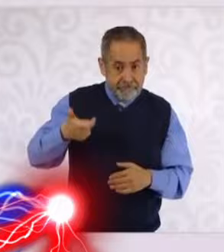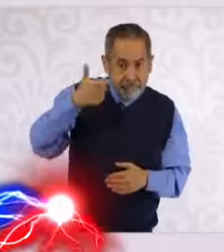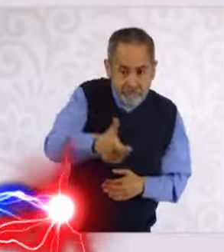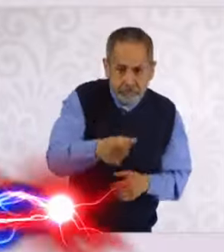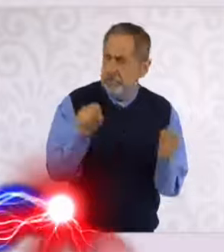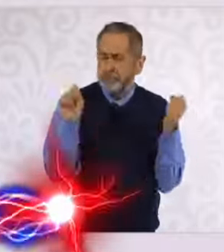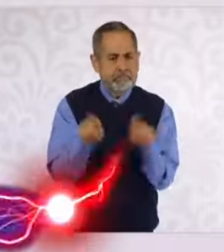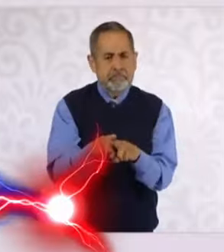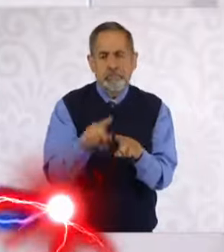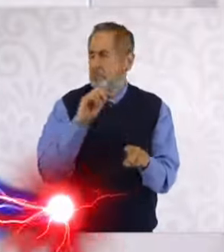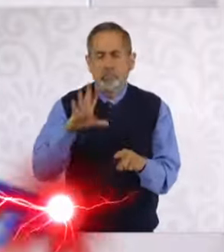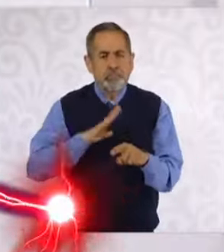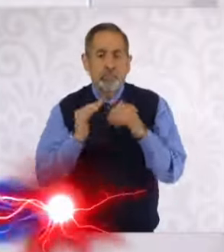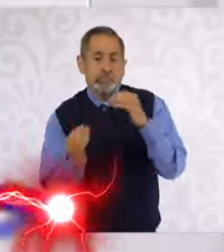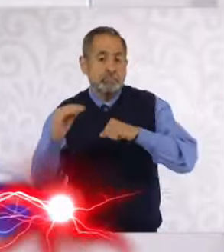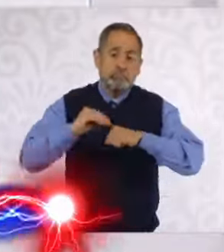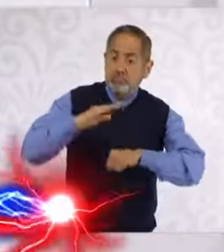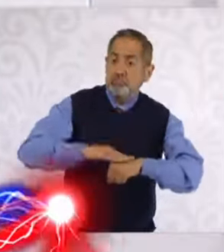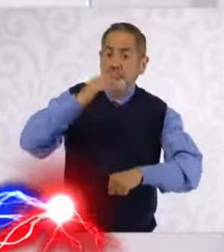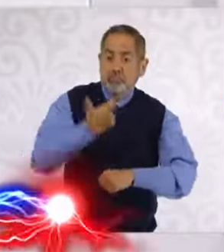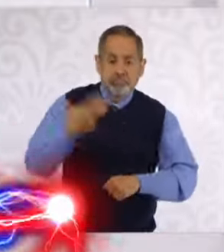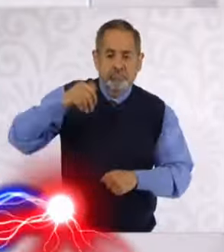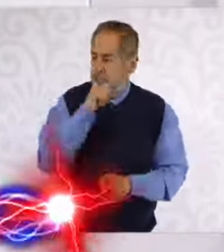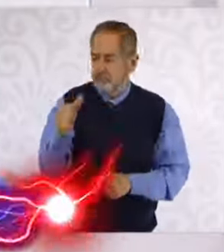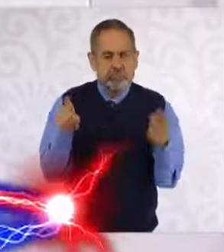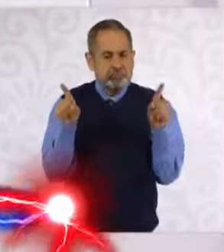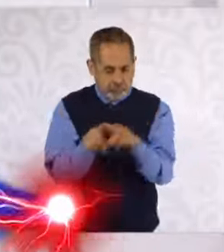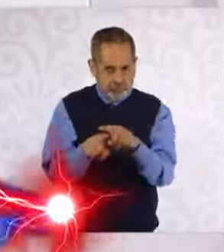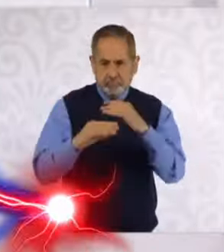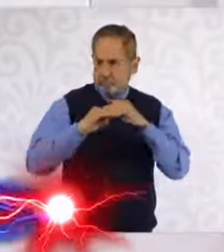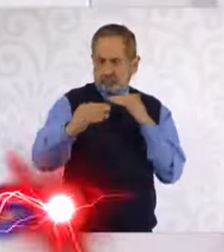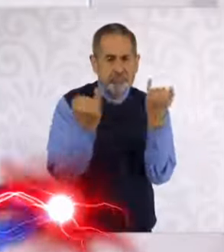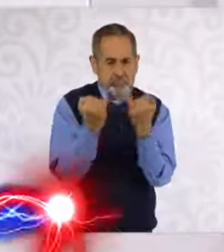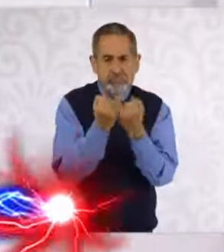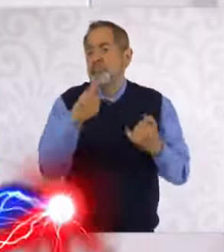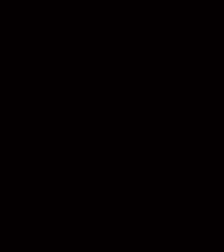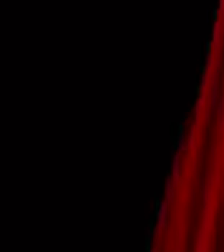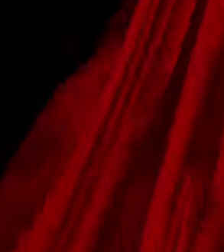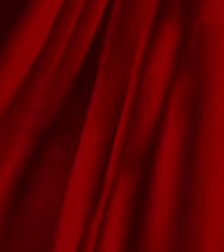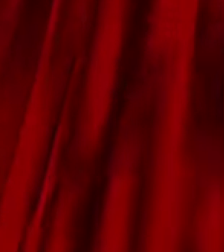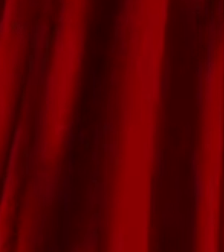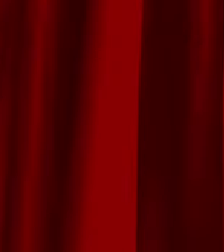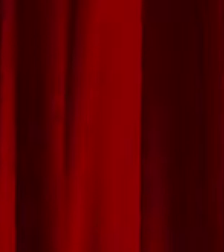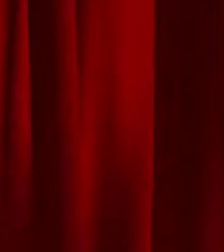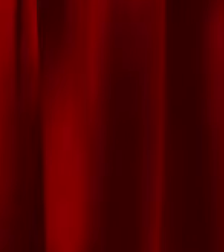que también es muy importante, para todos los usuarios de energía eléctrica de escasos recursos.